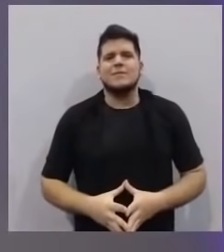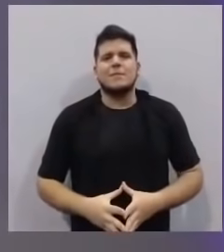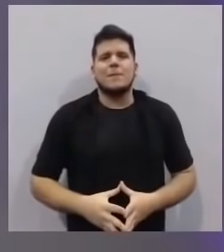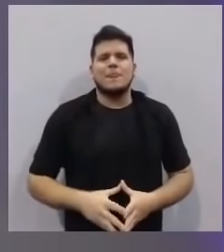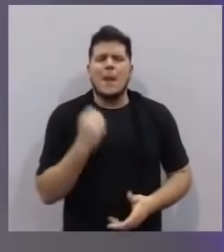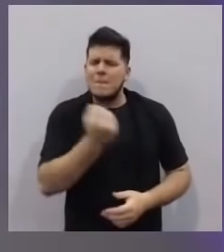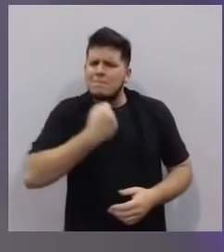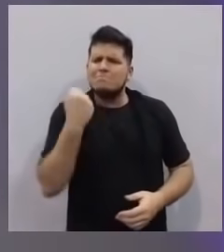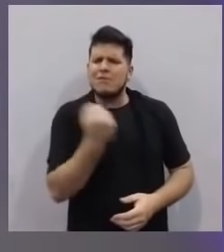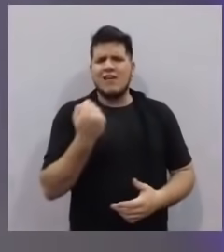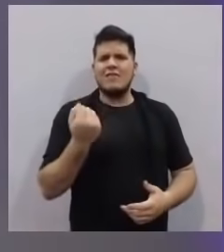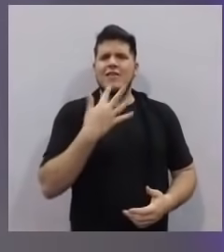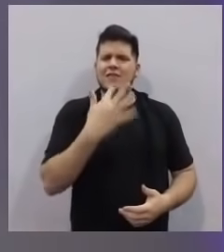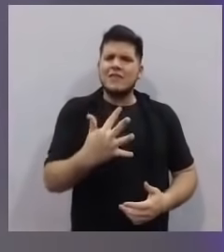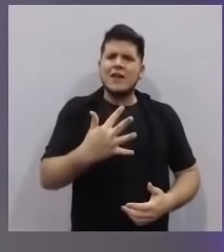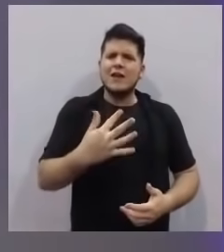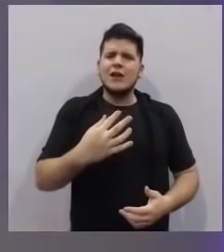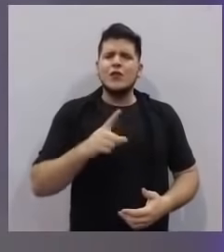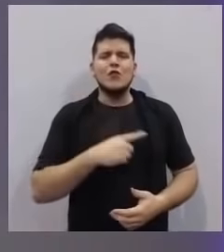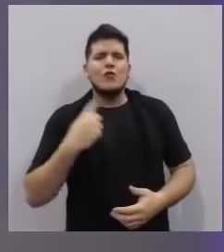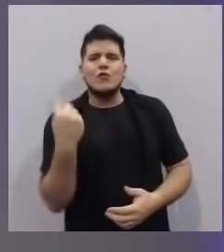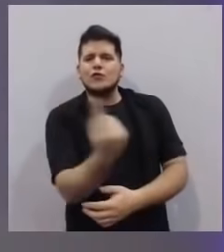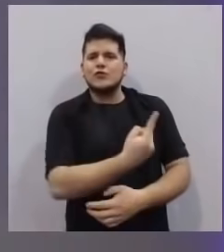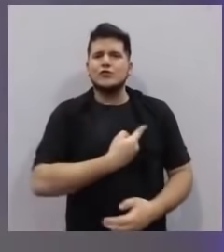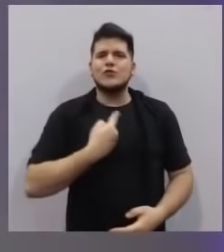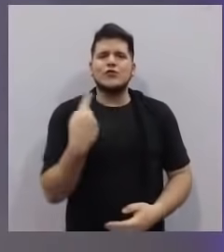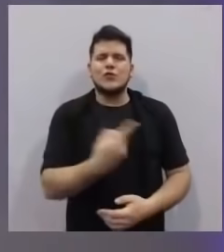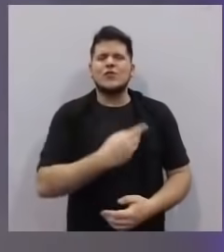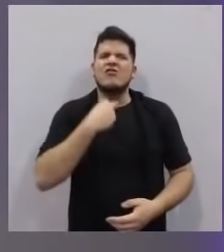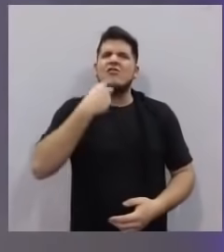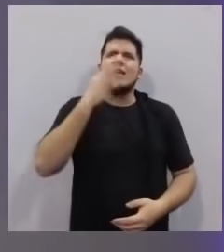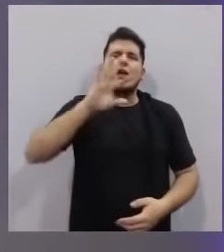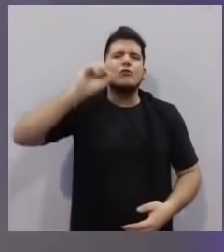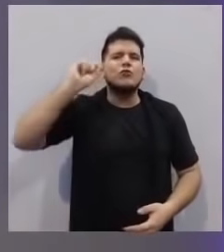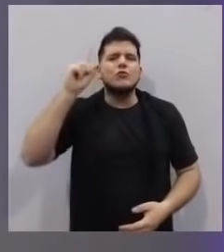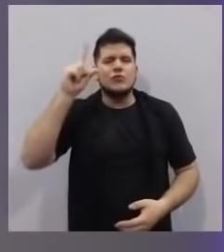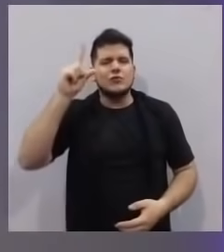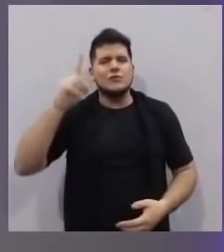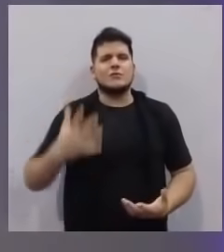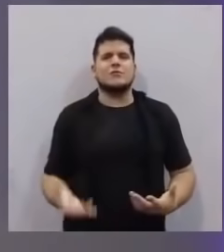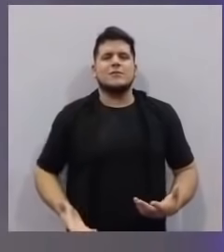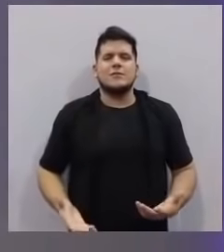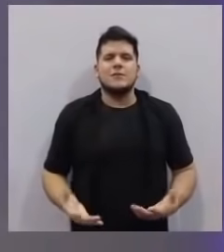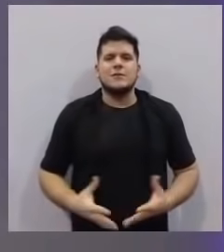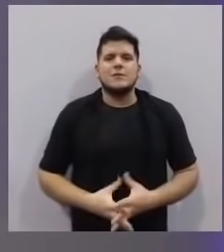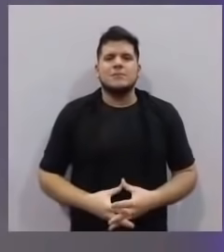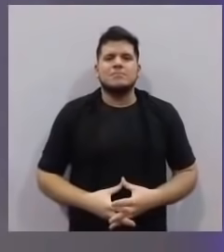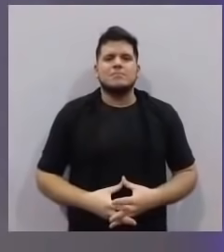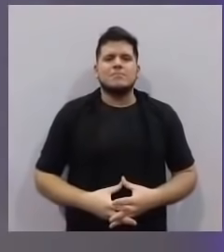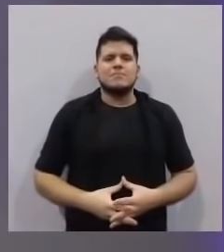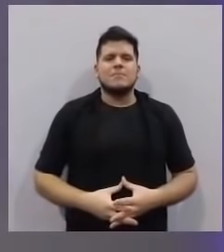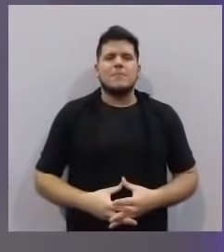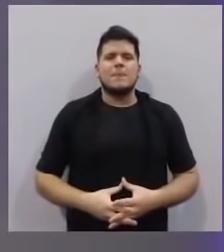anillo cobertura gozo alegría fiesta porque este mi hijo